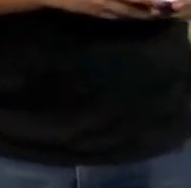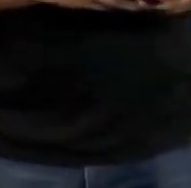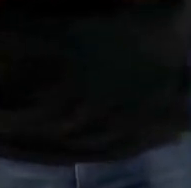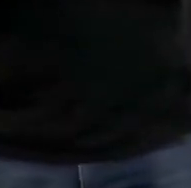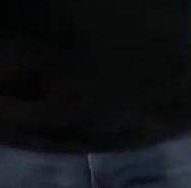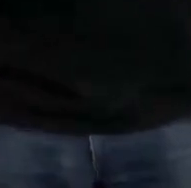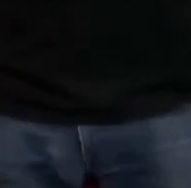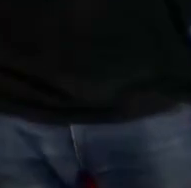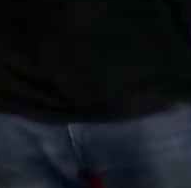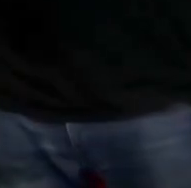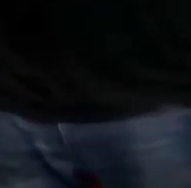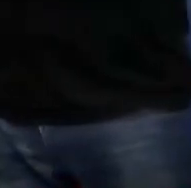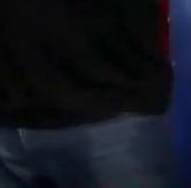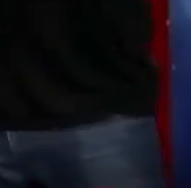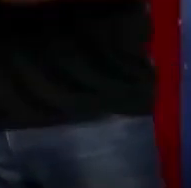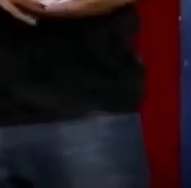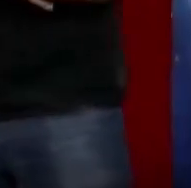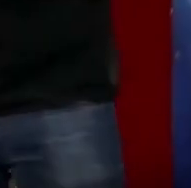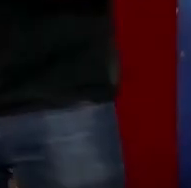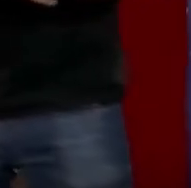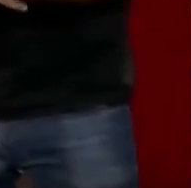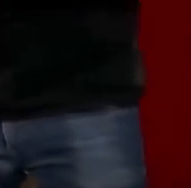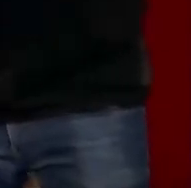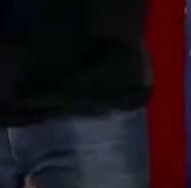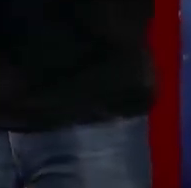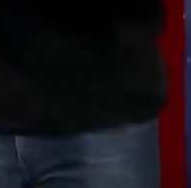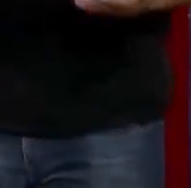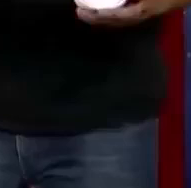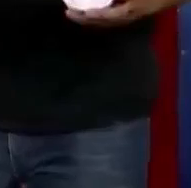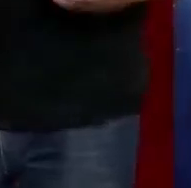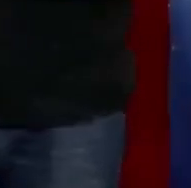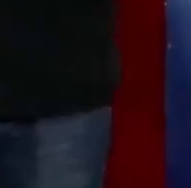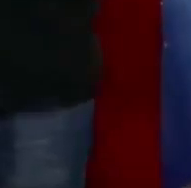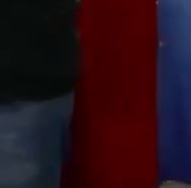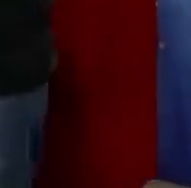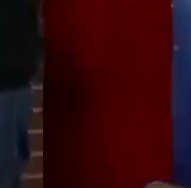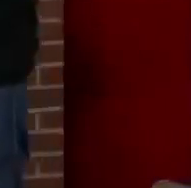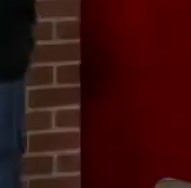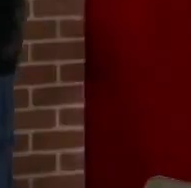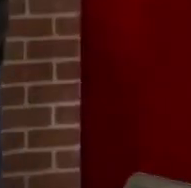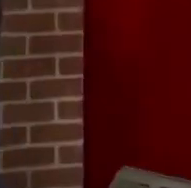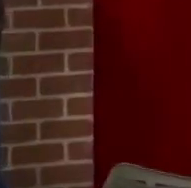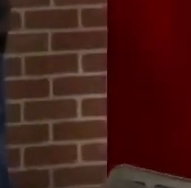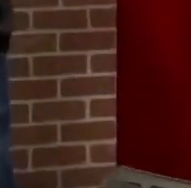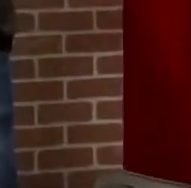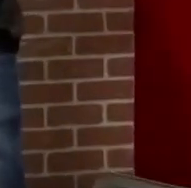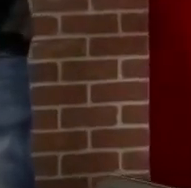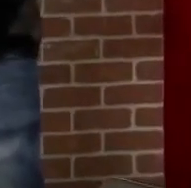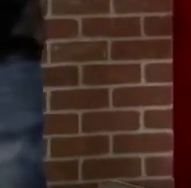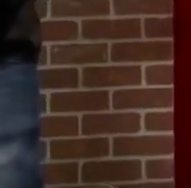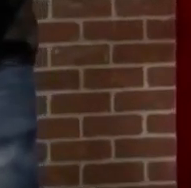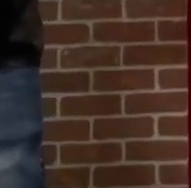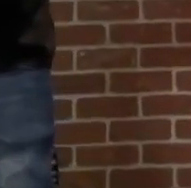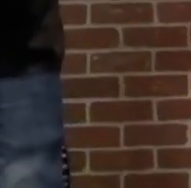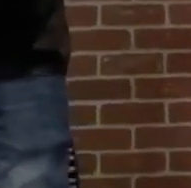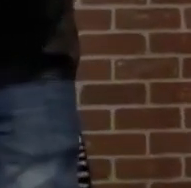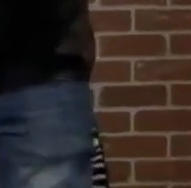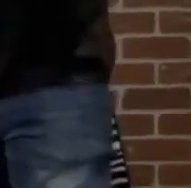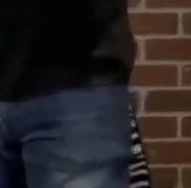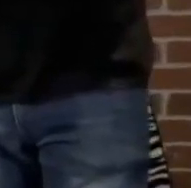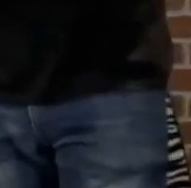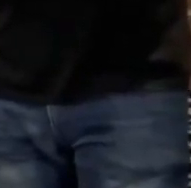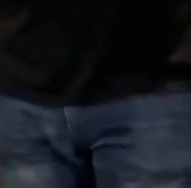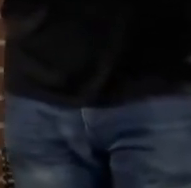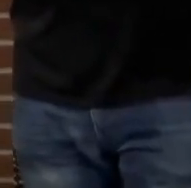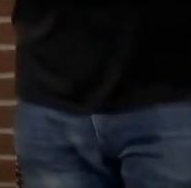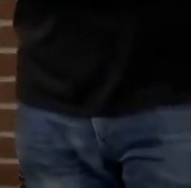hacer dinámicas, juegos, actividades, concursos, retos. Muy divertidos. ¿Qué día y qué hora, Alex? El sábado a las